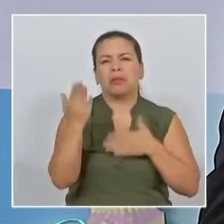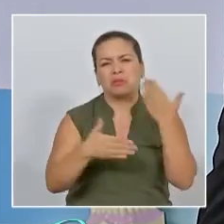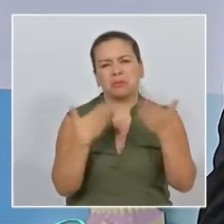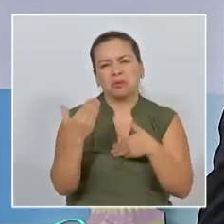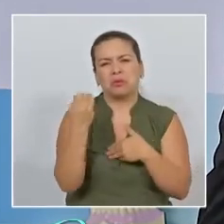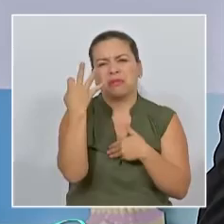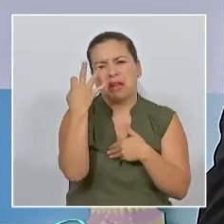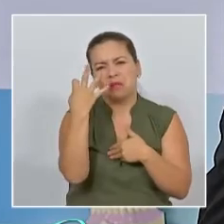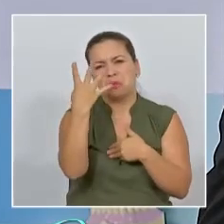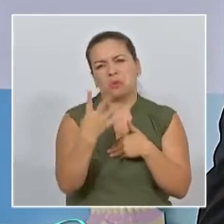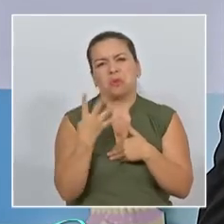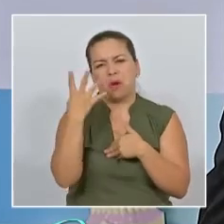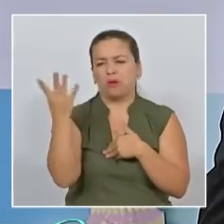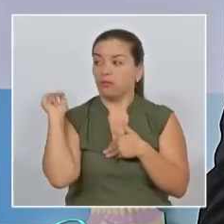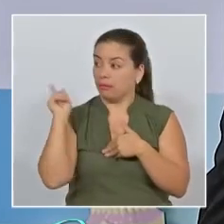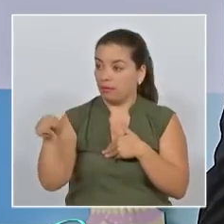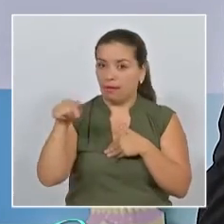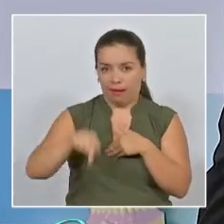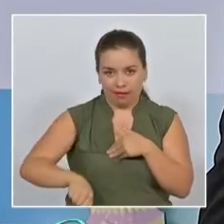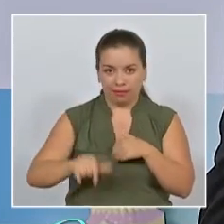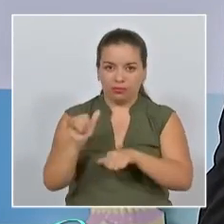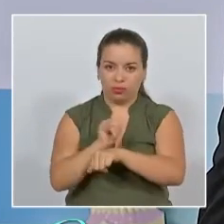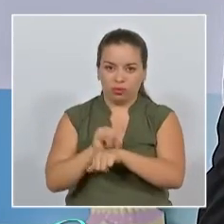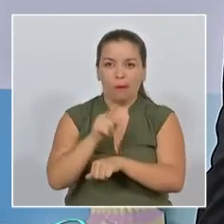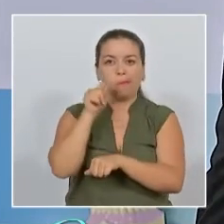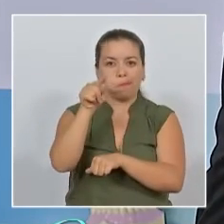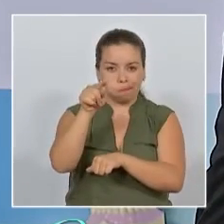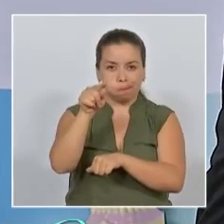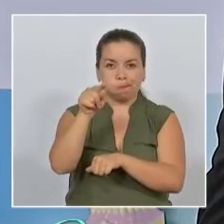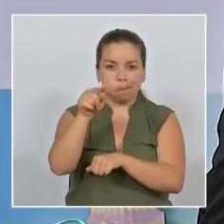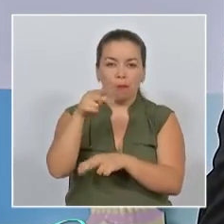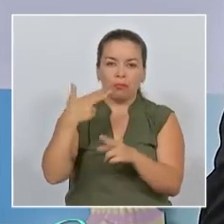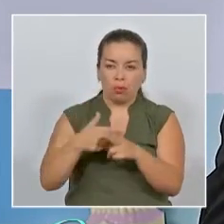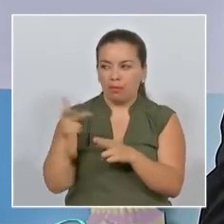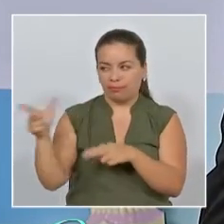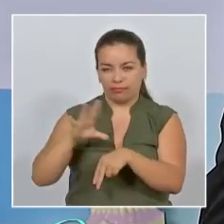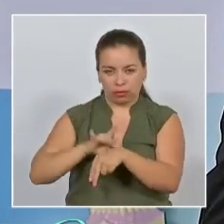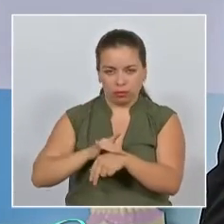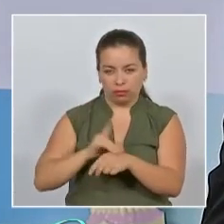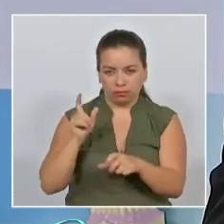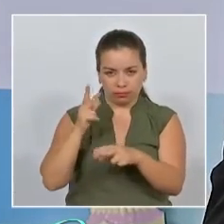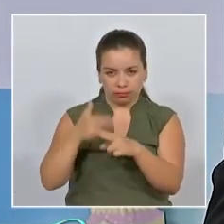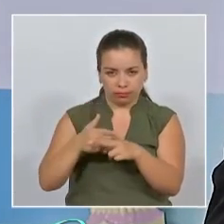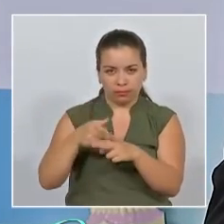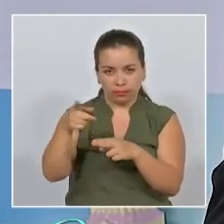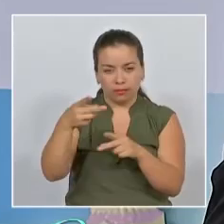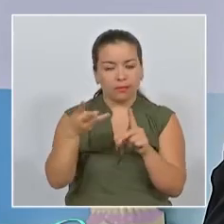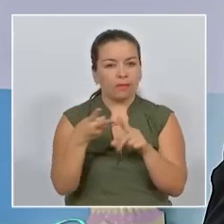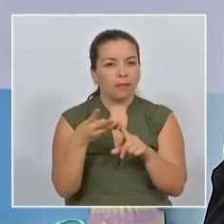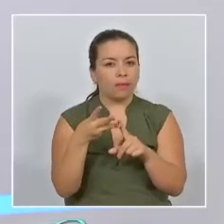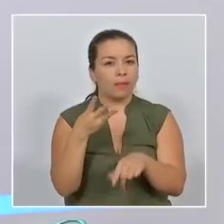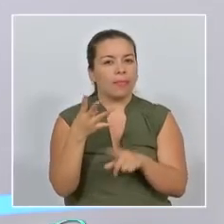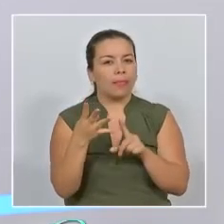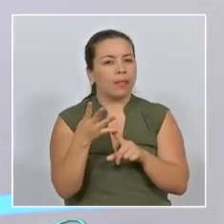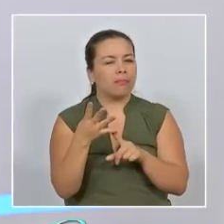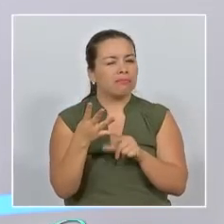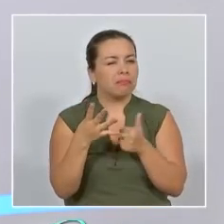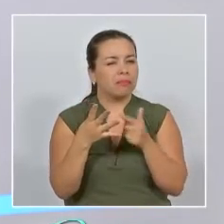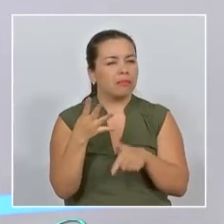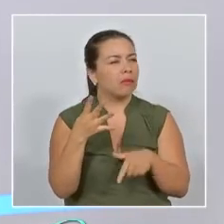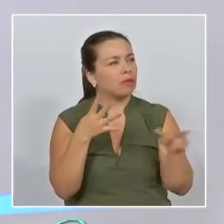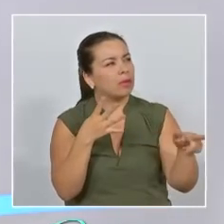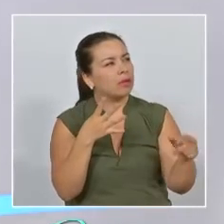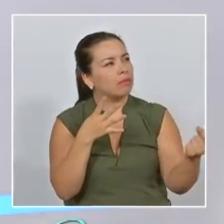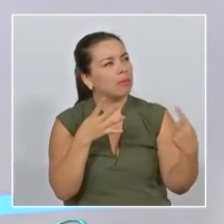acá, están ahí en YouTube, buscando Jorge Enrique Rojas Quiseno. ¿Se me queda algo? Pero habían 2 preguntas ahí de pronto.